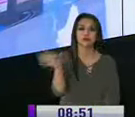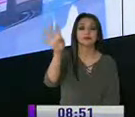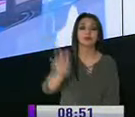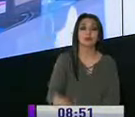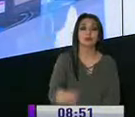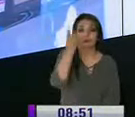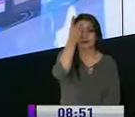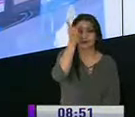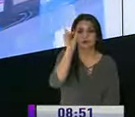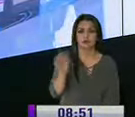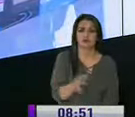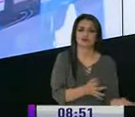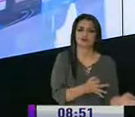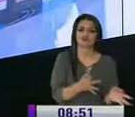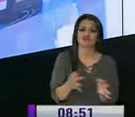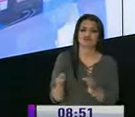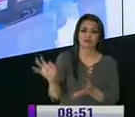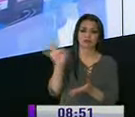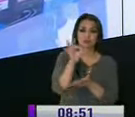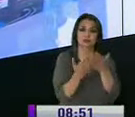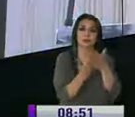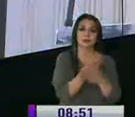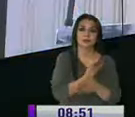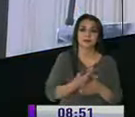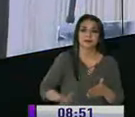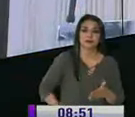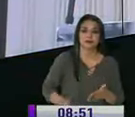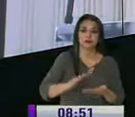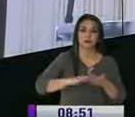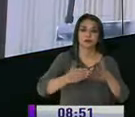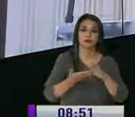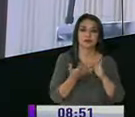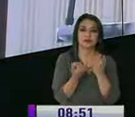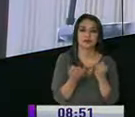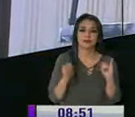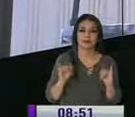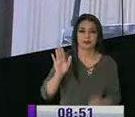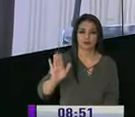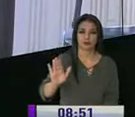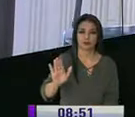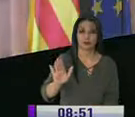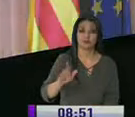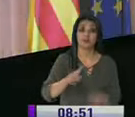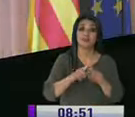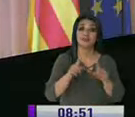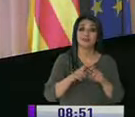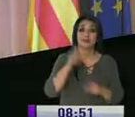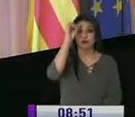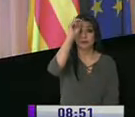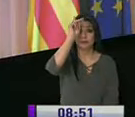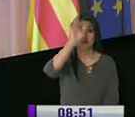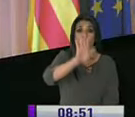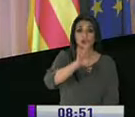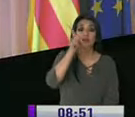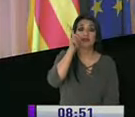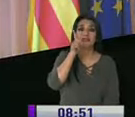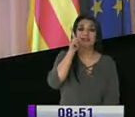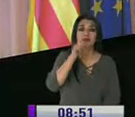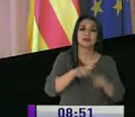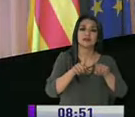frontera a continuar haciendo de las suyas desde territorio extranjero. En este tema, lo preocupante, según Pazmiño, que la fuerza